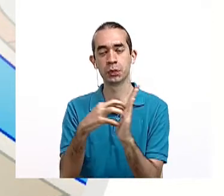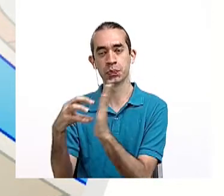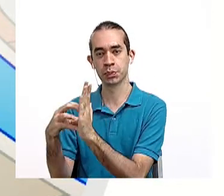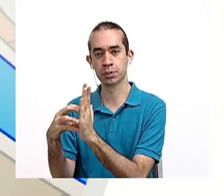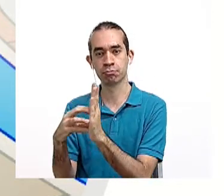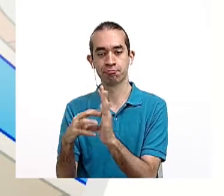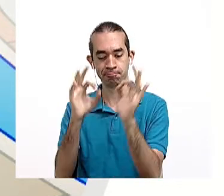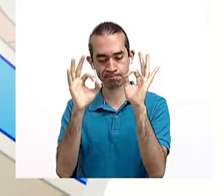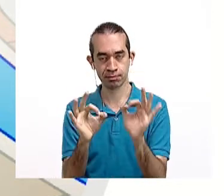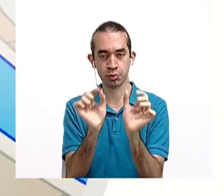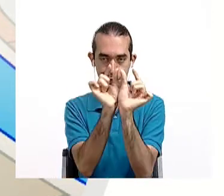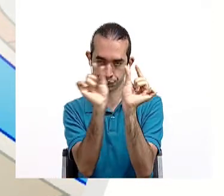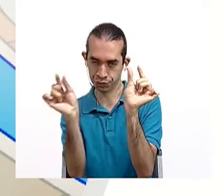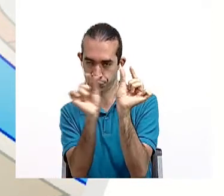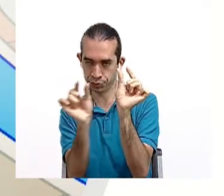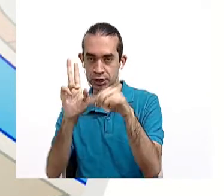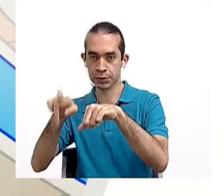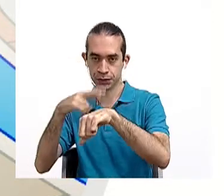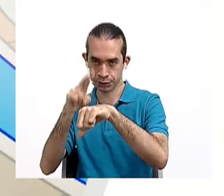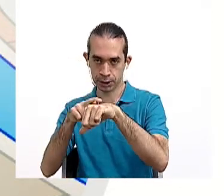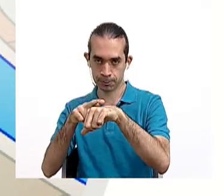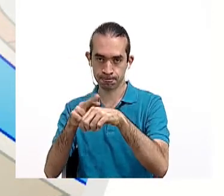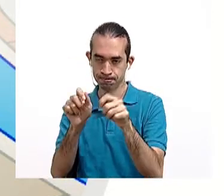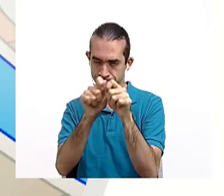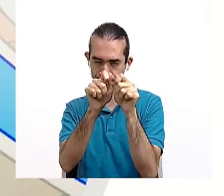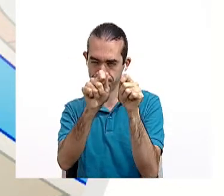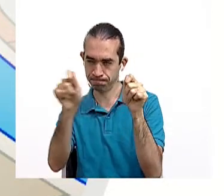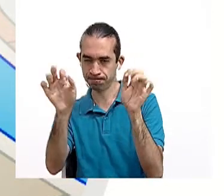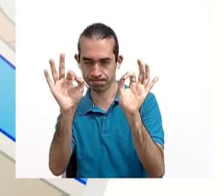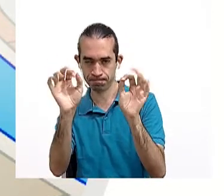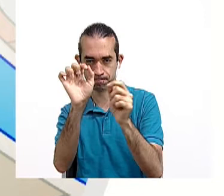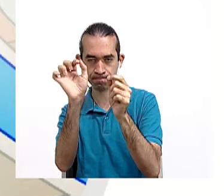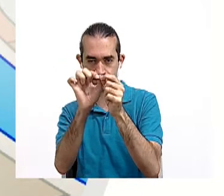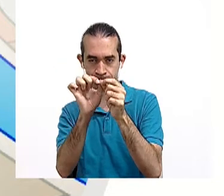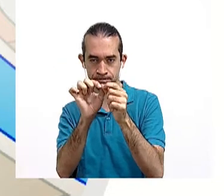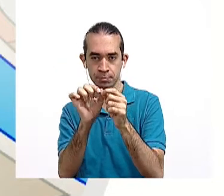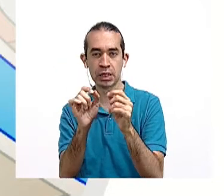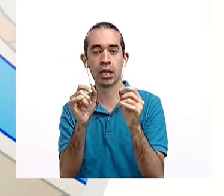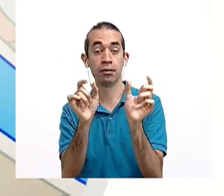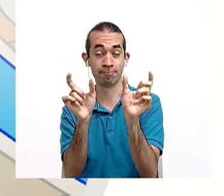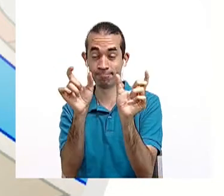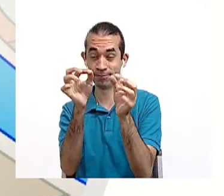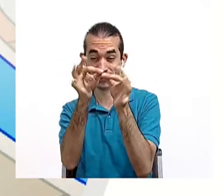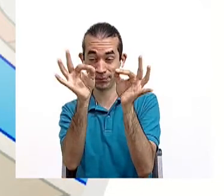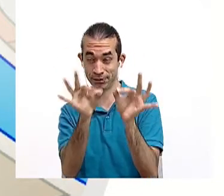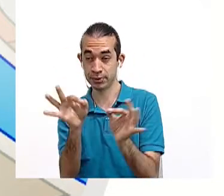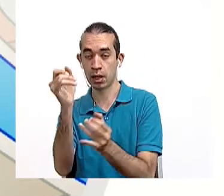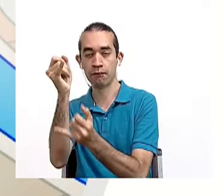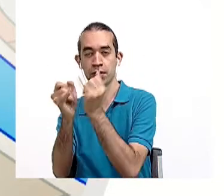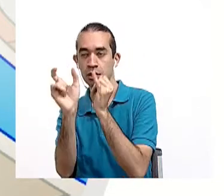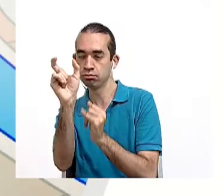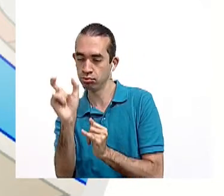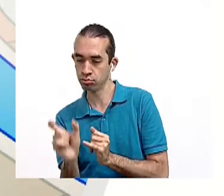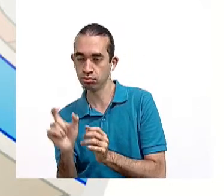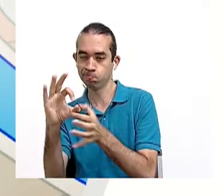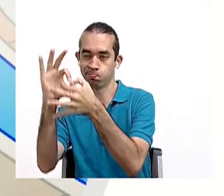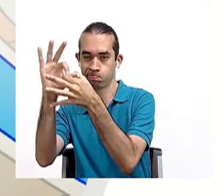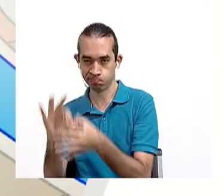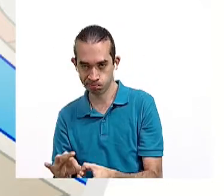la métrica regular, es decir, con una medida específica, con una rima, con una estructura muy